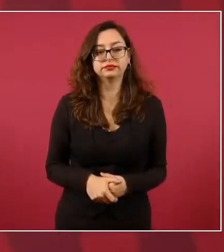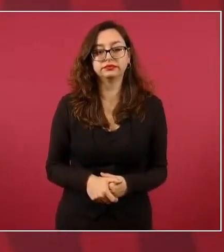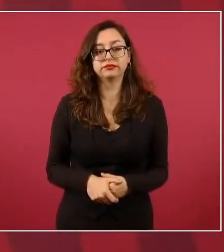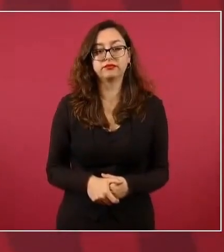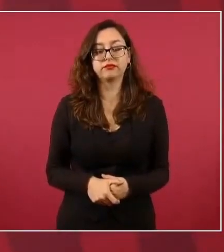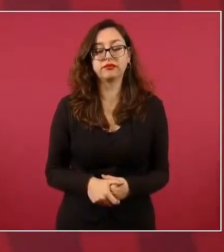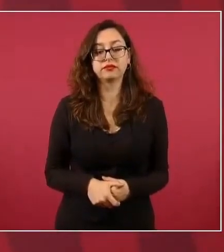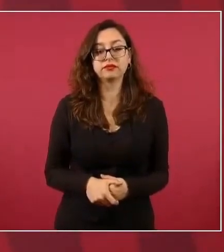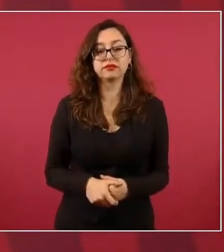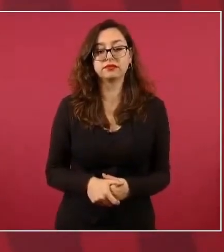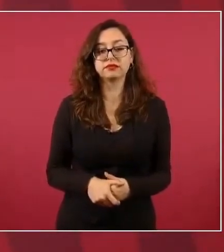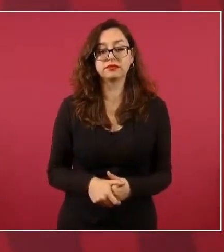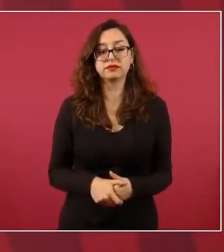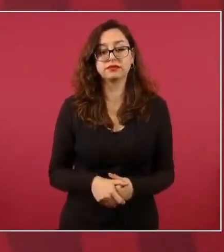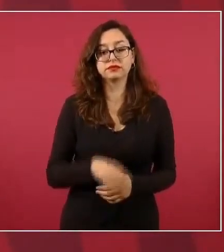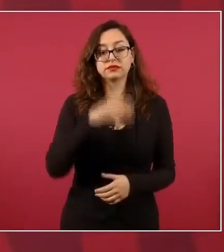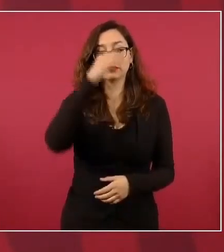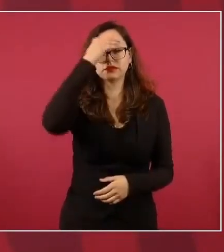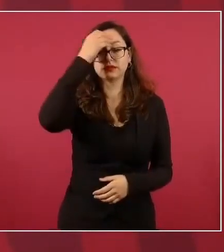Por eso,